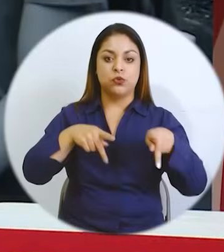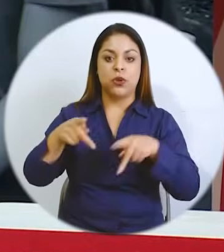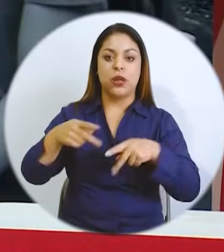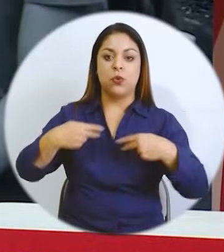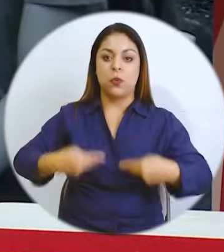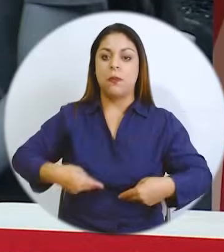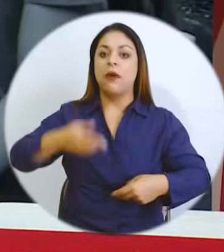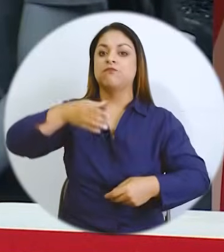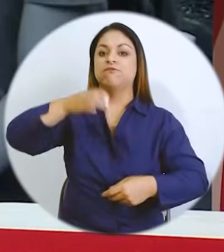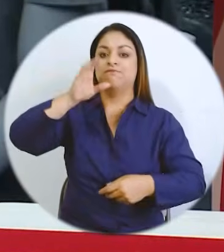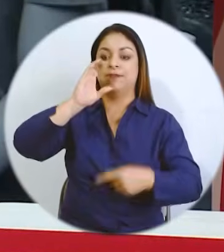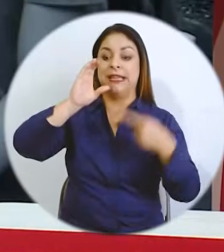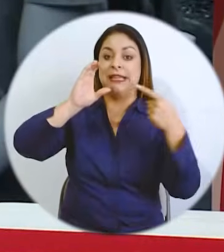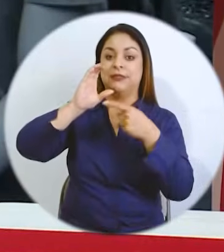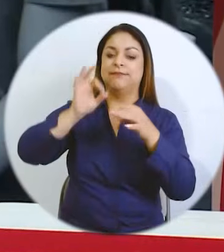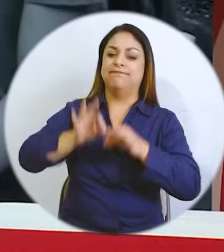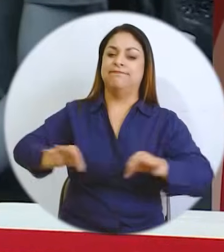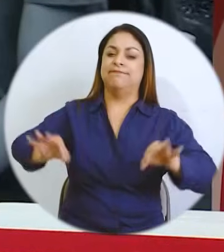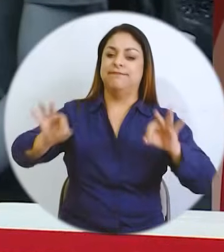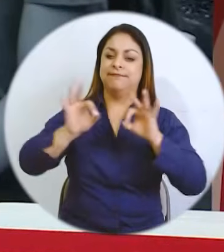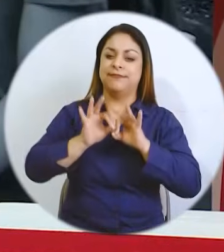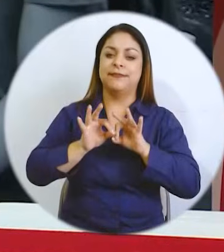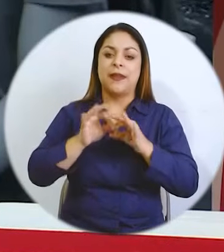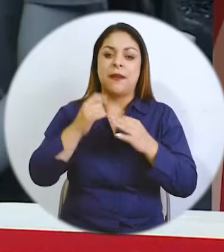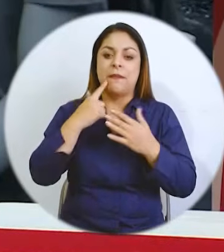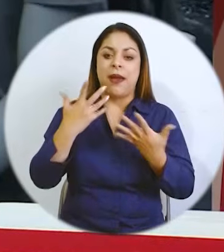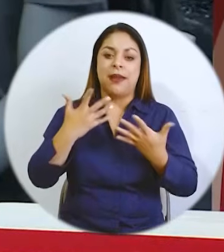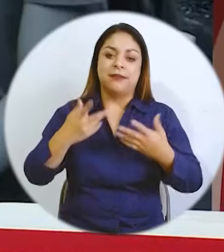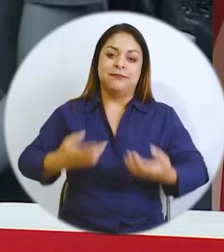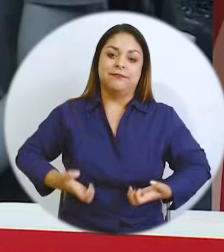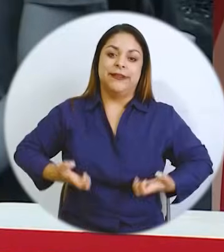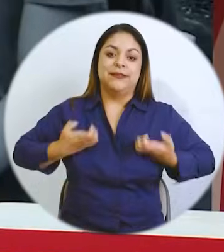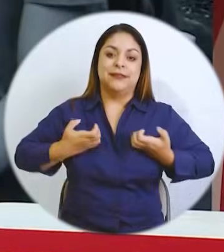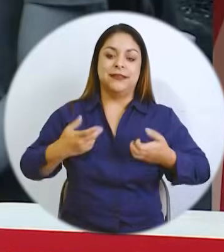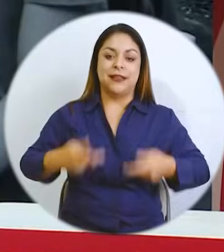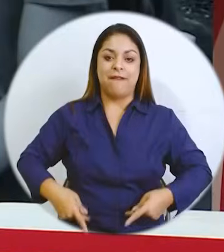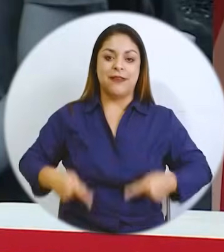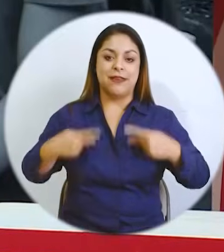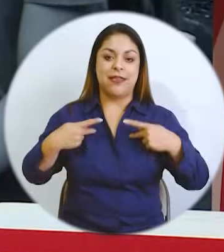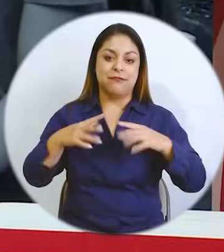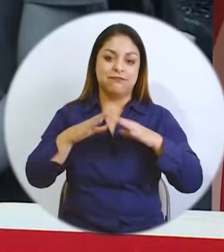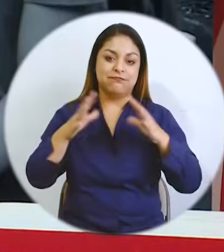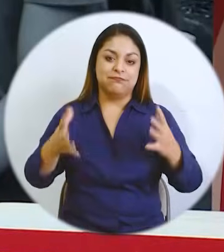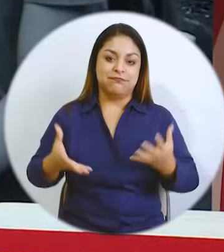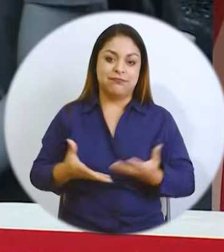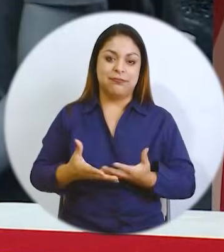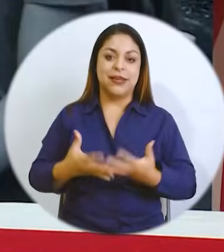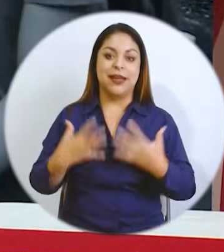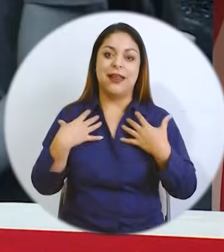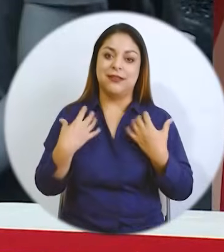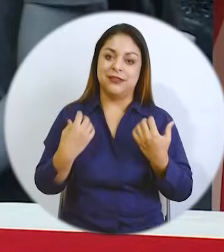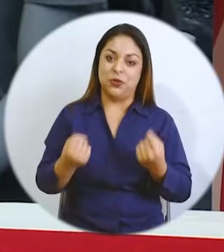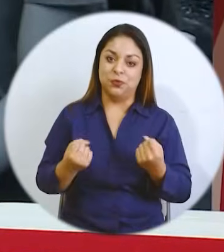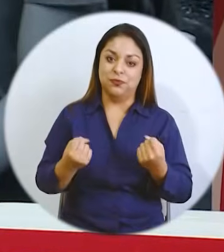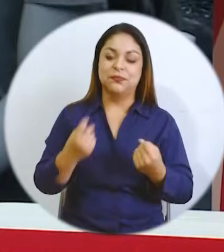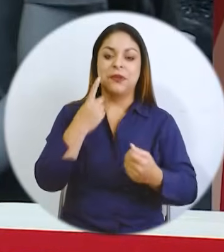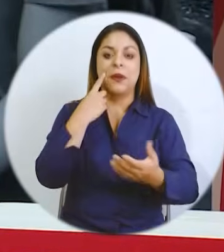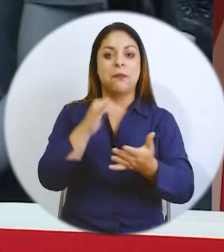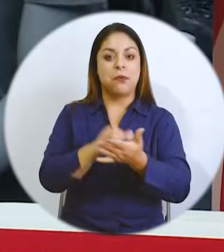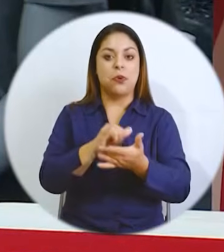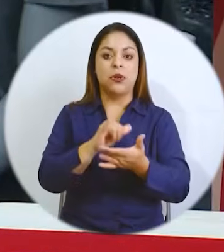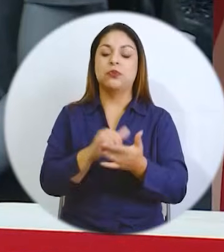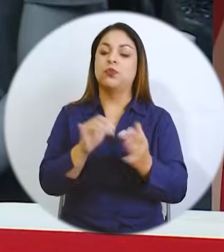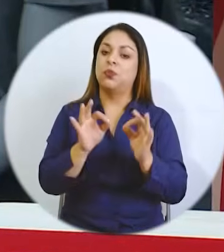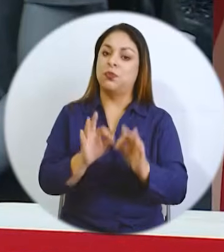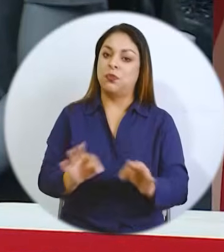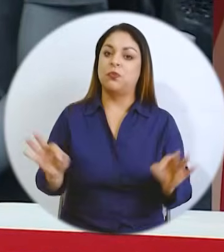consumo humano. Líquido vital, fundamental para la existencia de la vida en el planeta, para nuestra salud, y